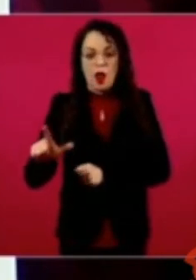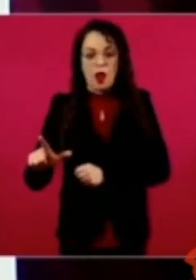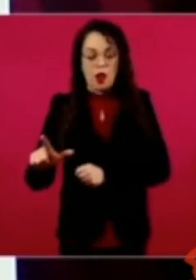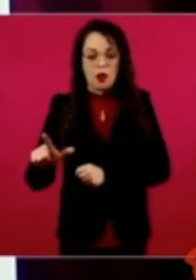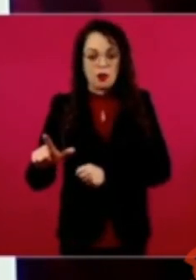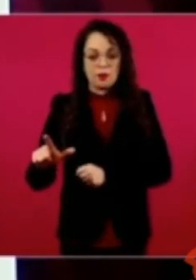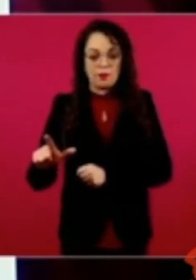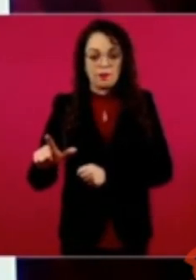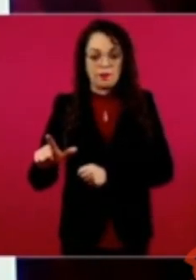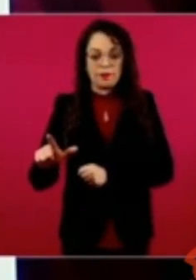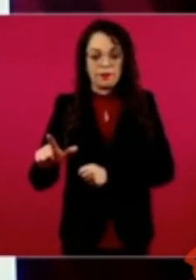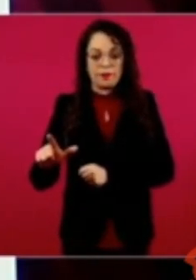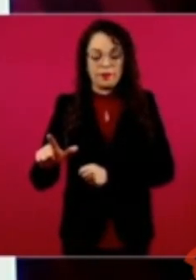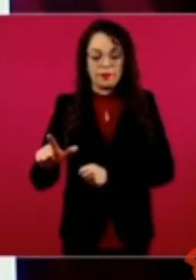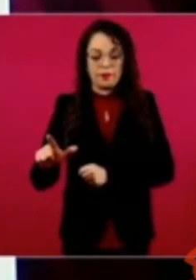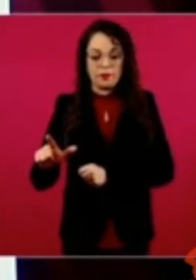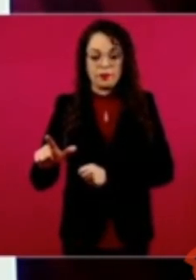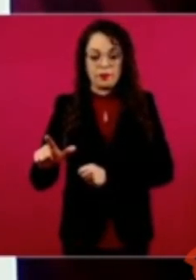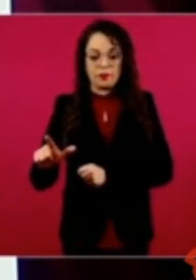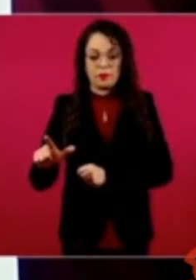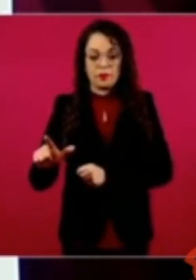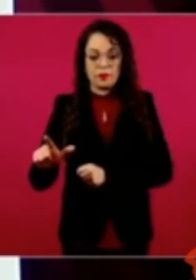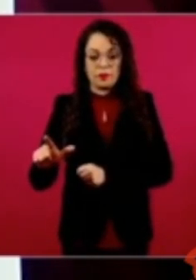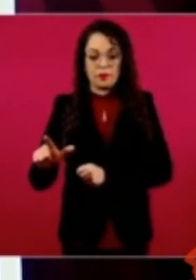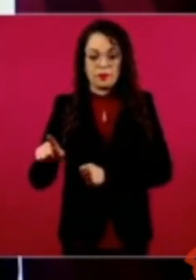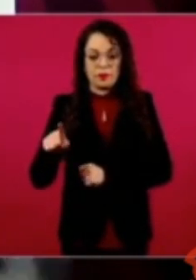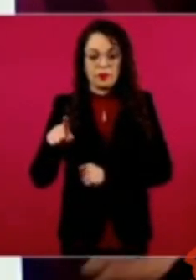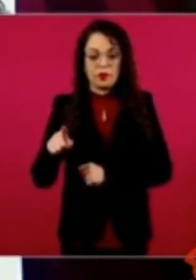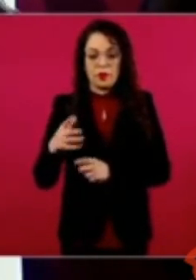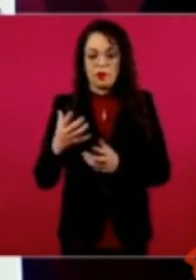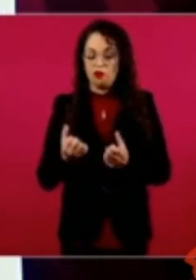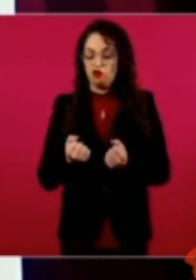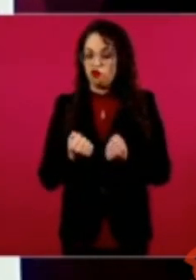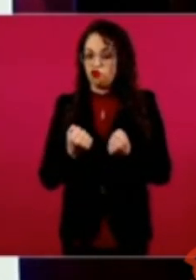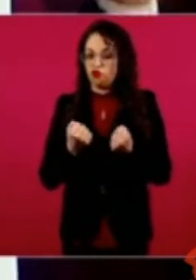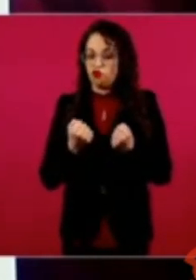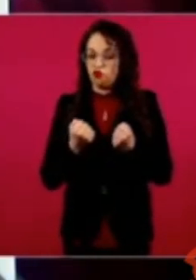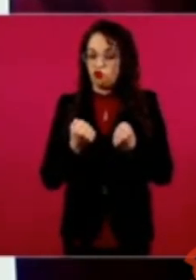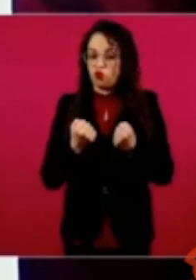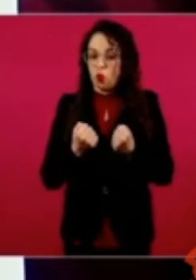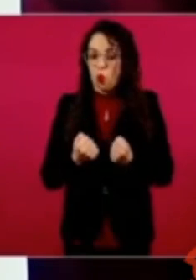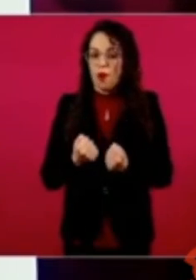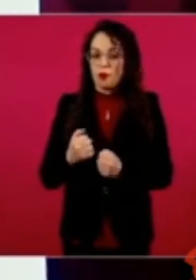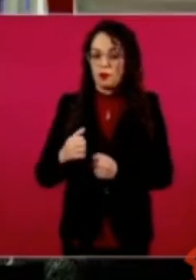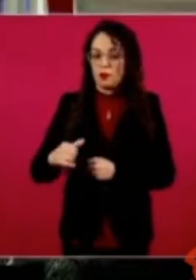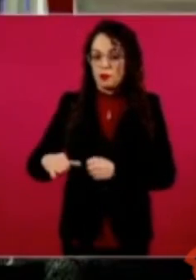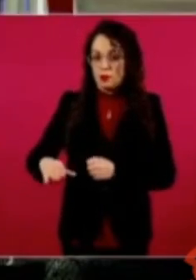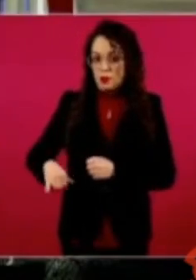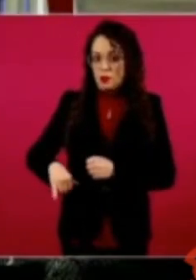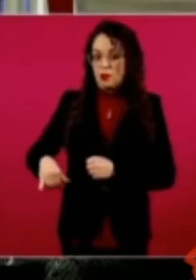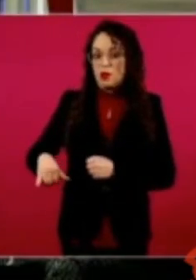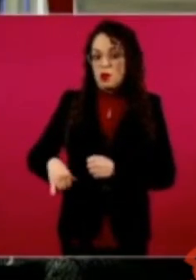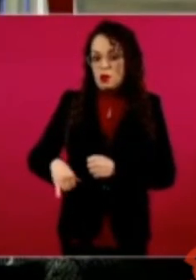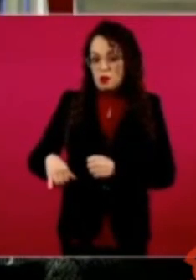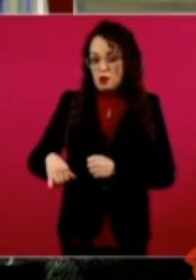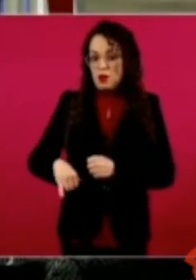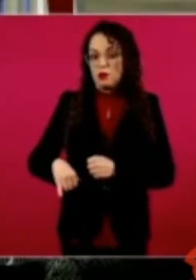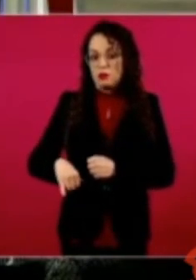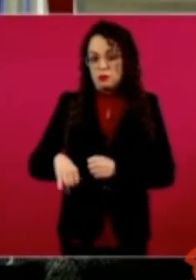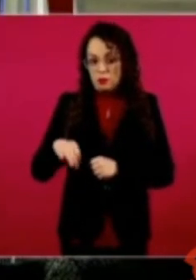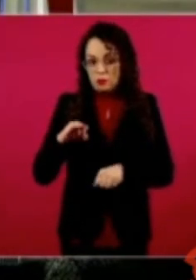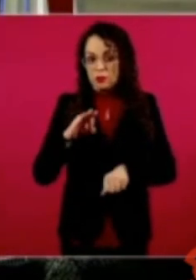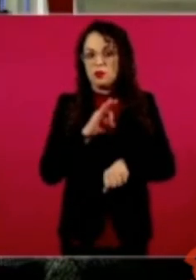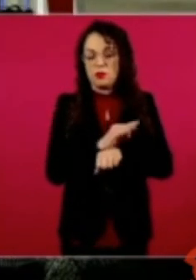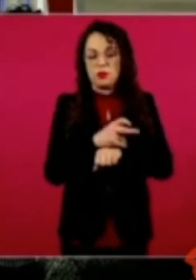muy reaccionario, pero no tan tonto como aquellos, les dice,